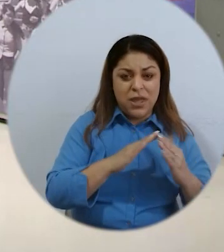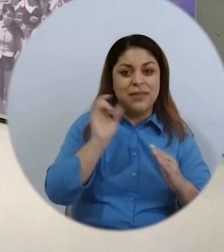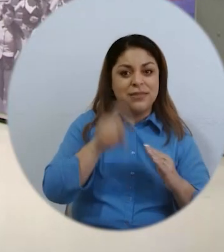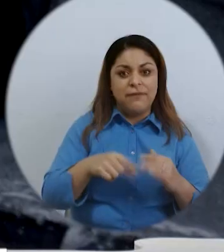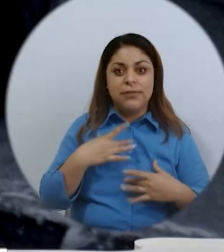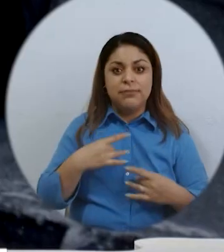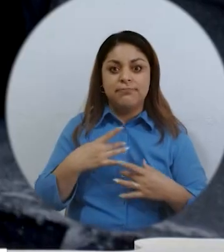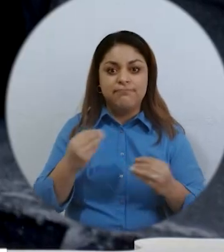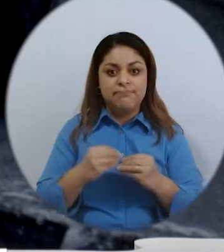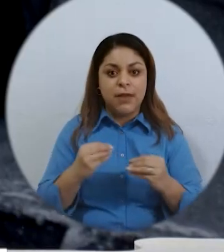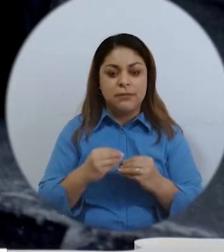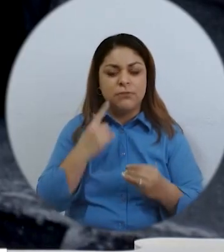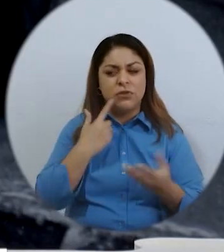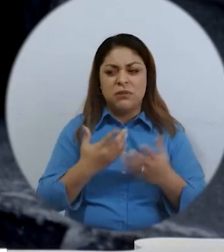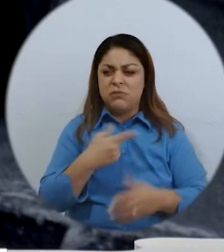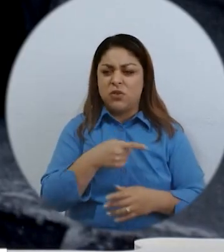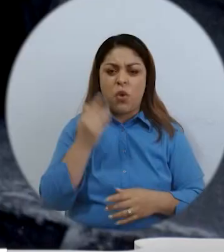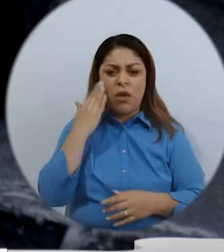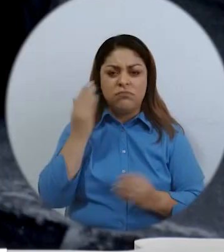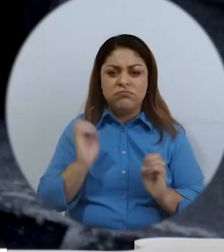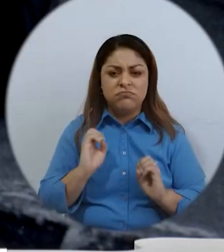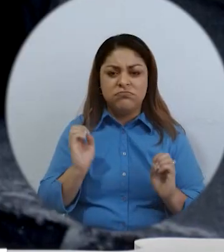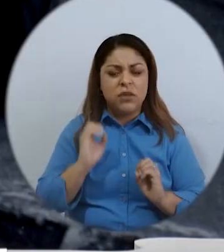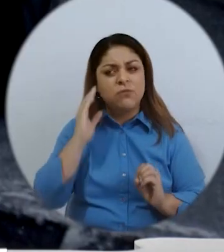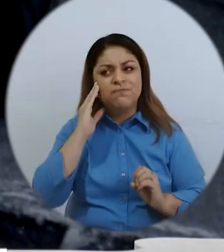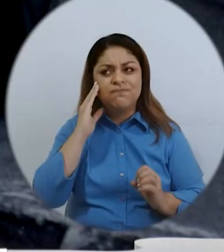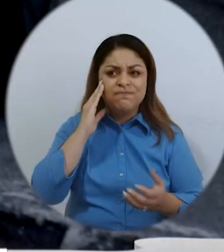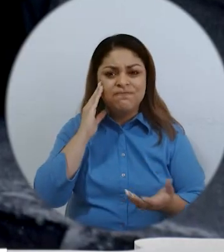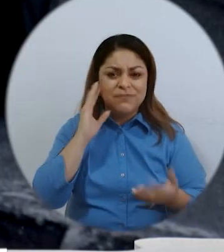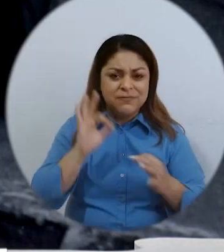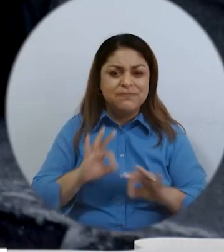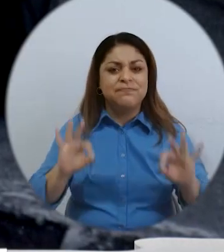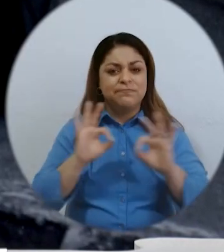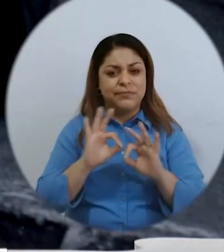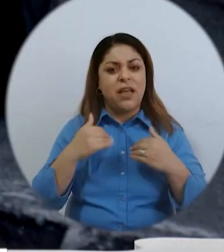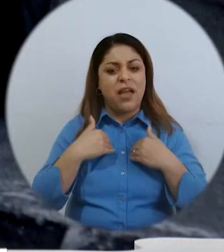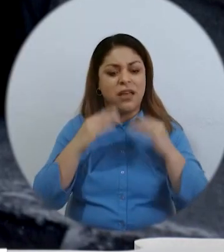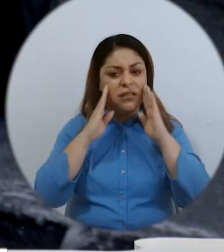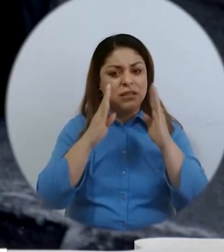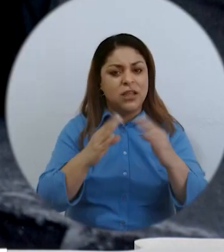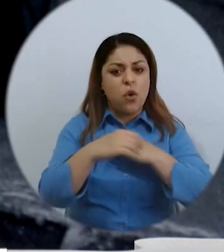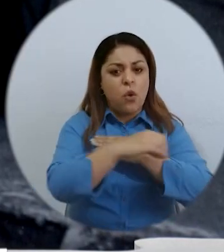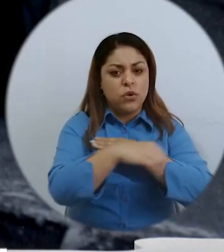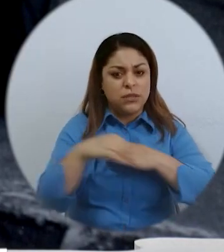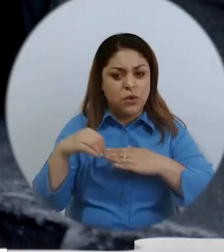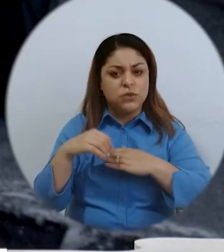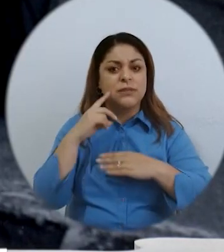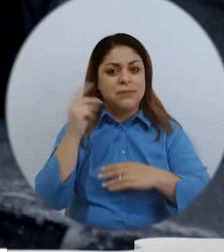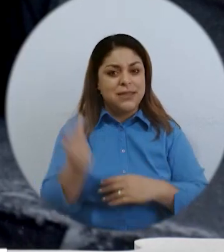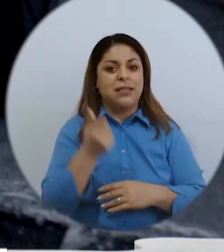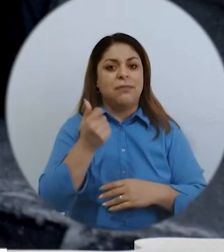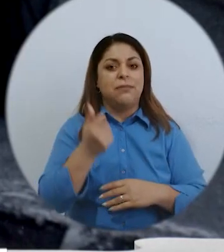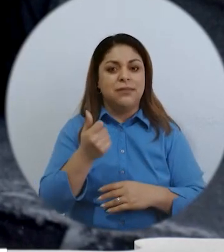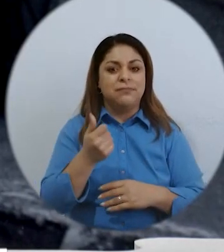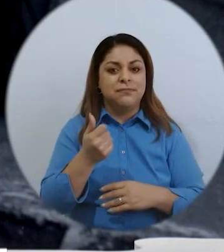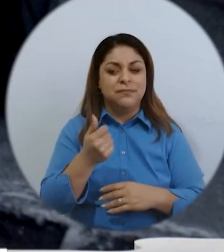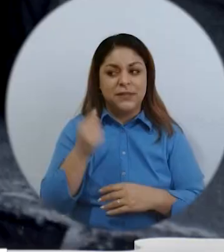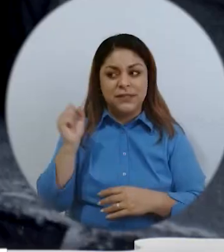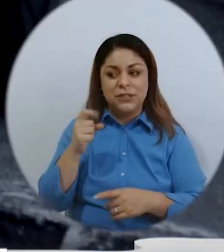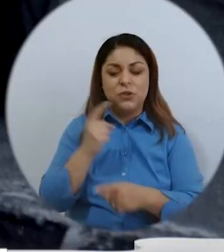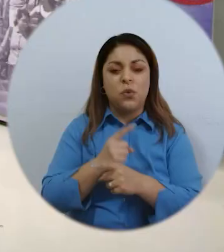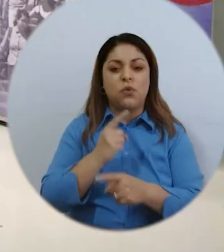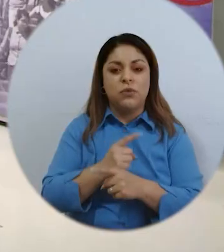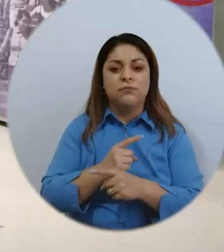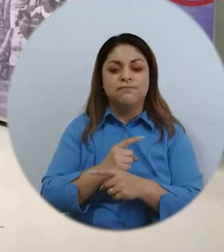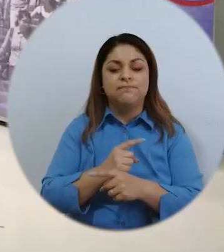vez deberían ser las primeras interesadas, pero tal vez no existe la conciencia de la importancia que tiene atender el tema de los océanos